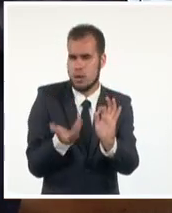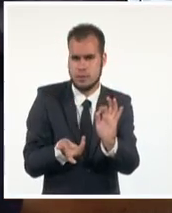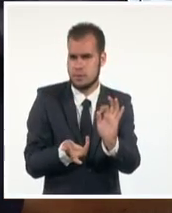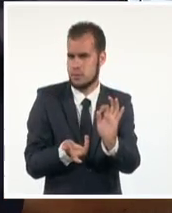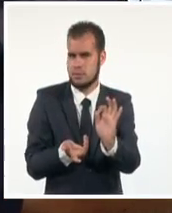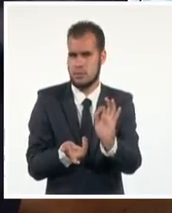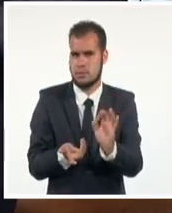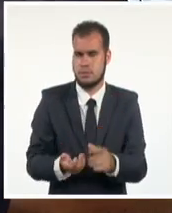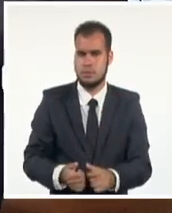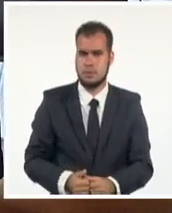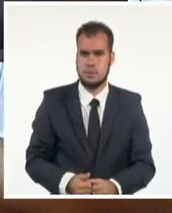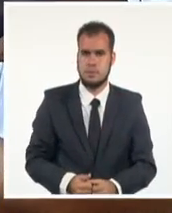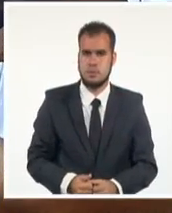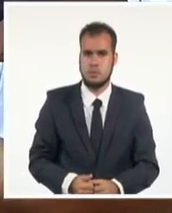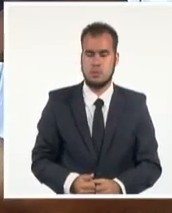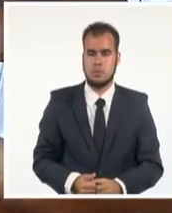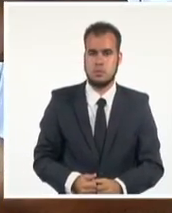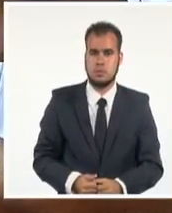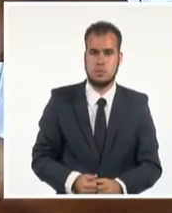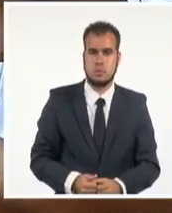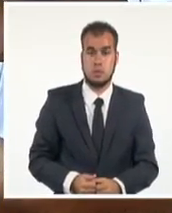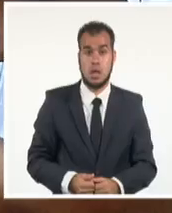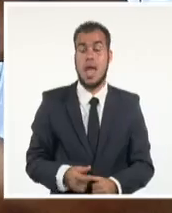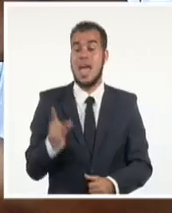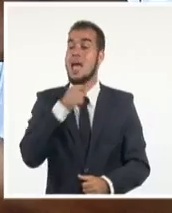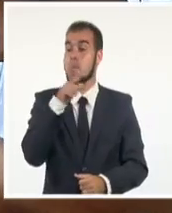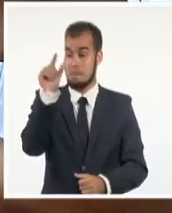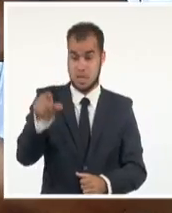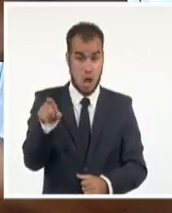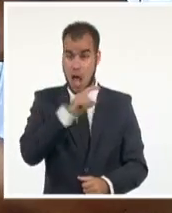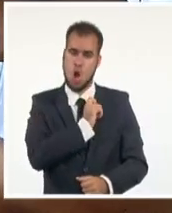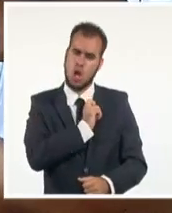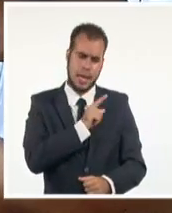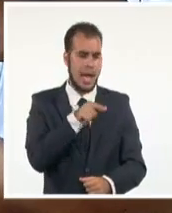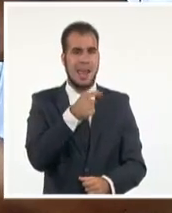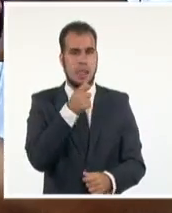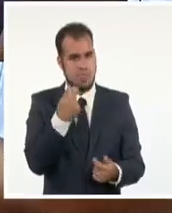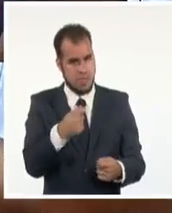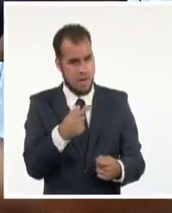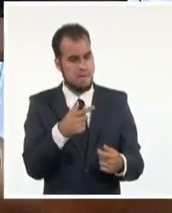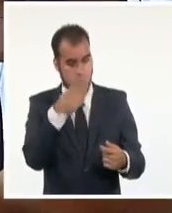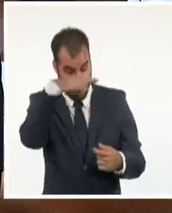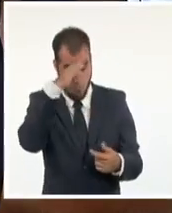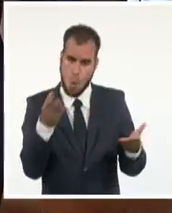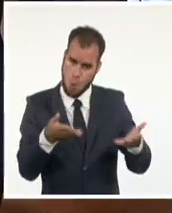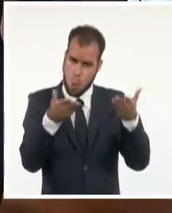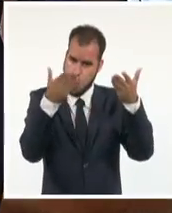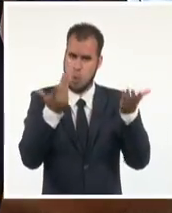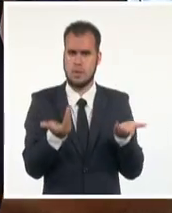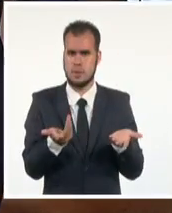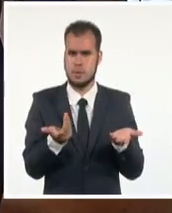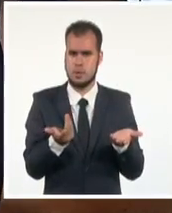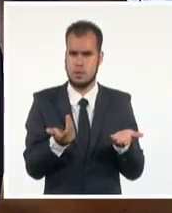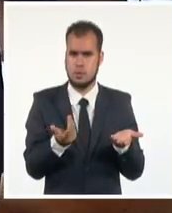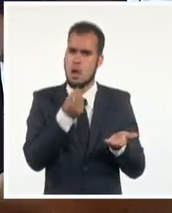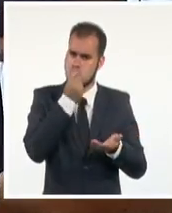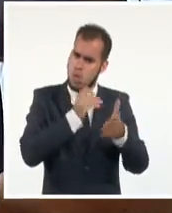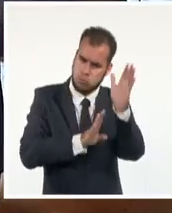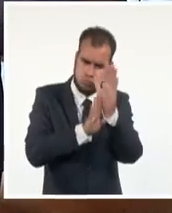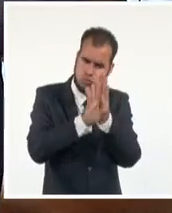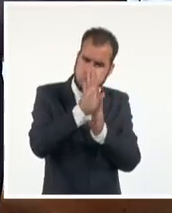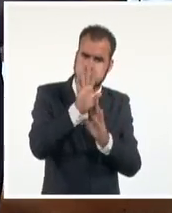solo conoce el caos. Y les gestaron una intervención humanitaria para supuestamente proteger a la población ante las amenazas de ataque del régimen de